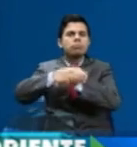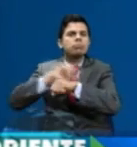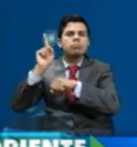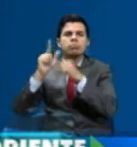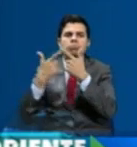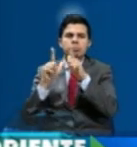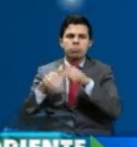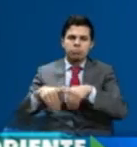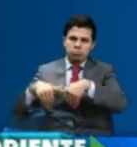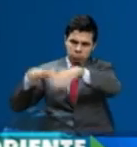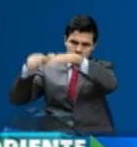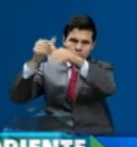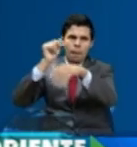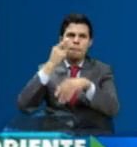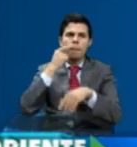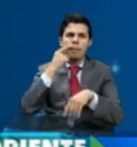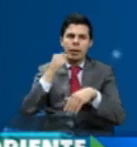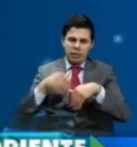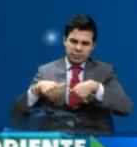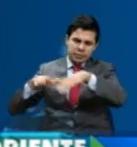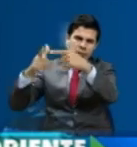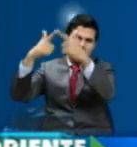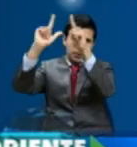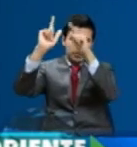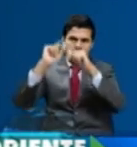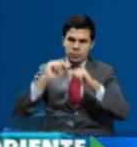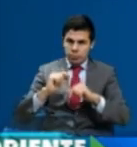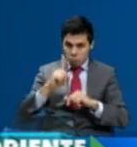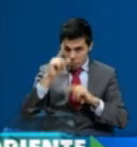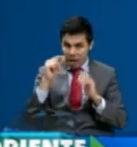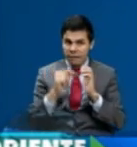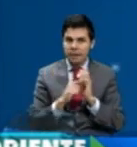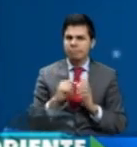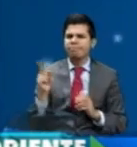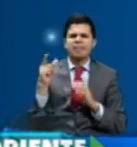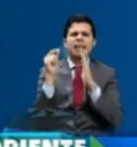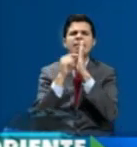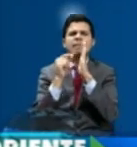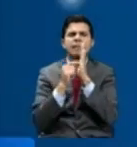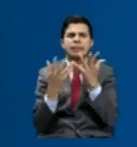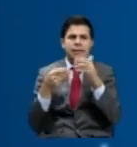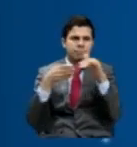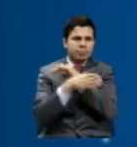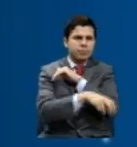sino que fue entregado a su padre dicen que esta no sería la primera vez que intenta hutar en las viviendas